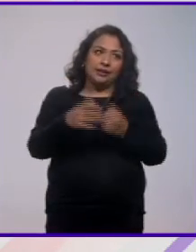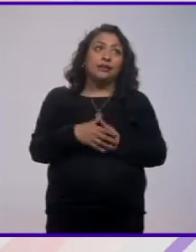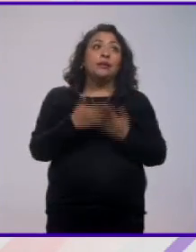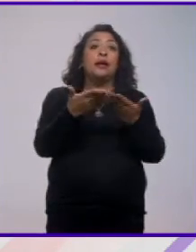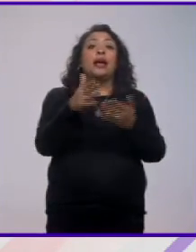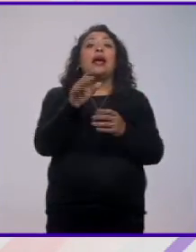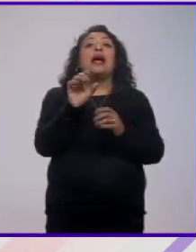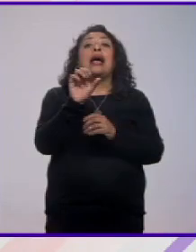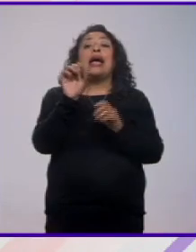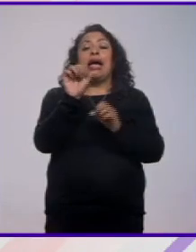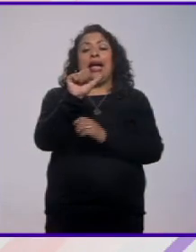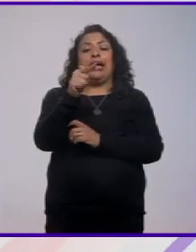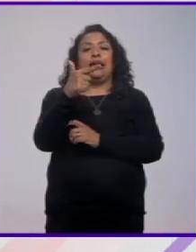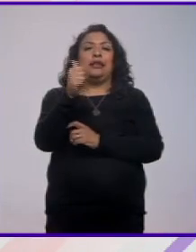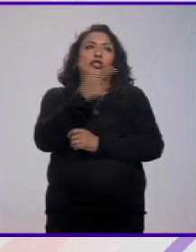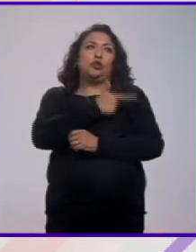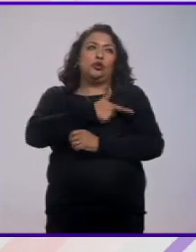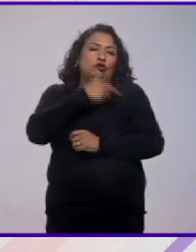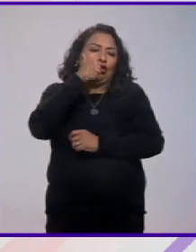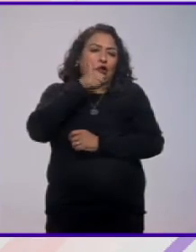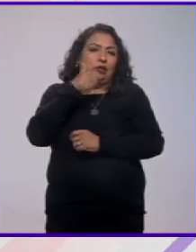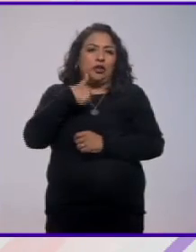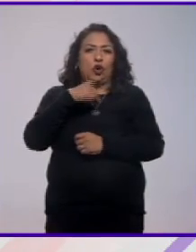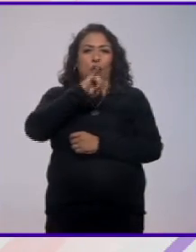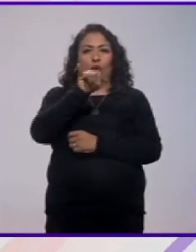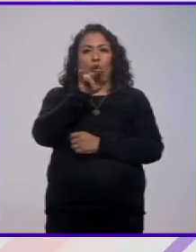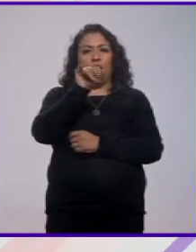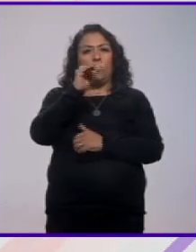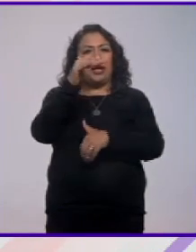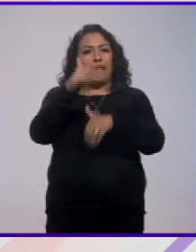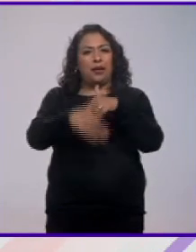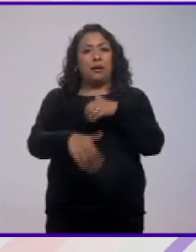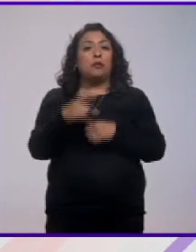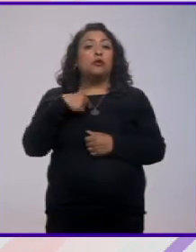tenernos. Ángeles, un placer como siempre. Muchas gracias. Yo soy Julio López, nos